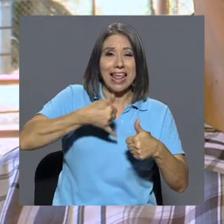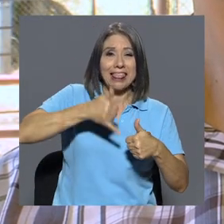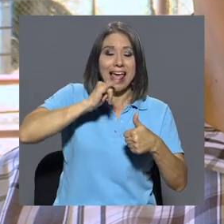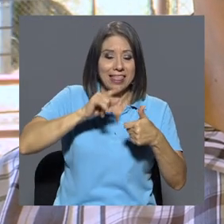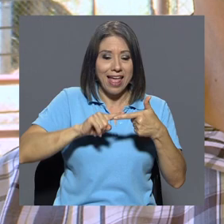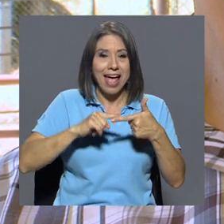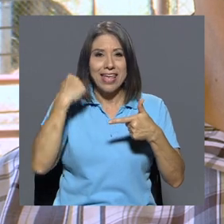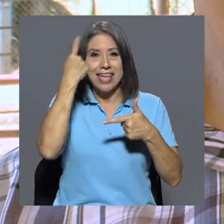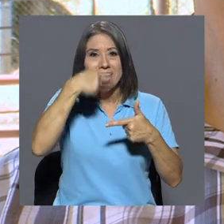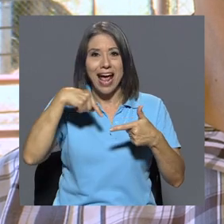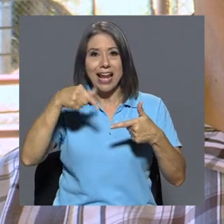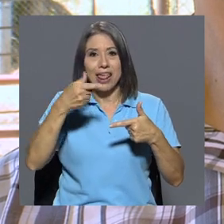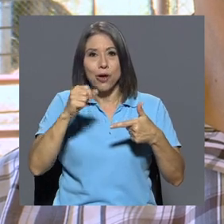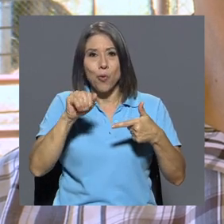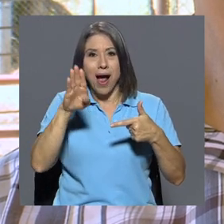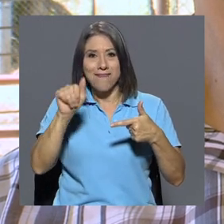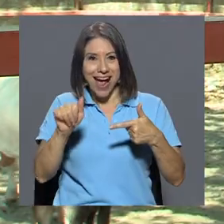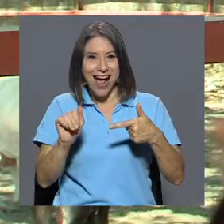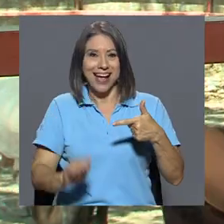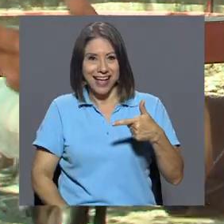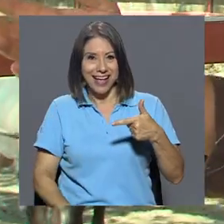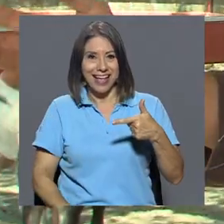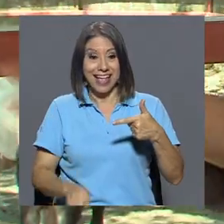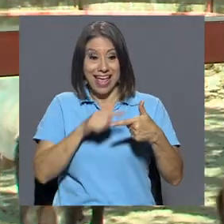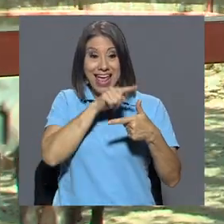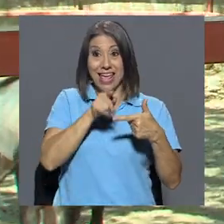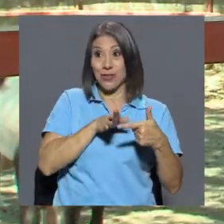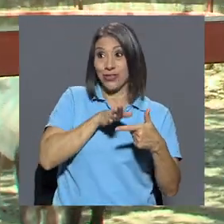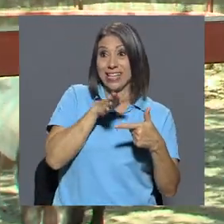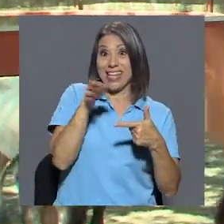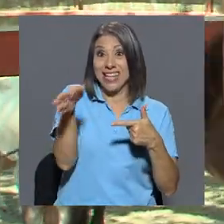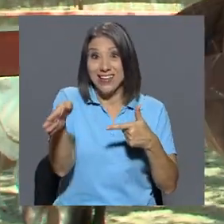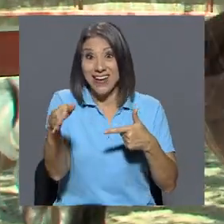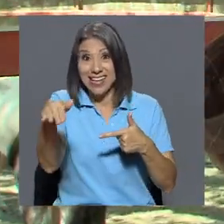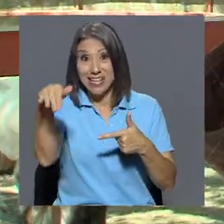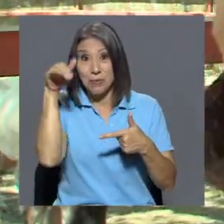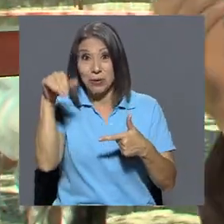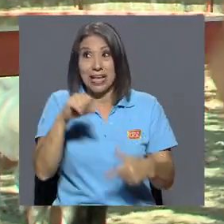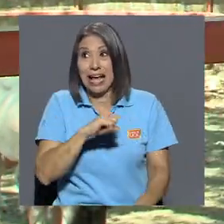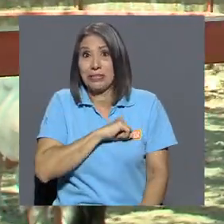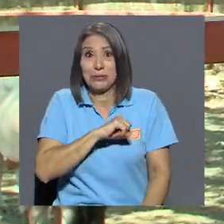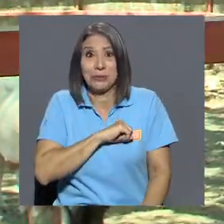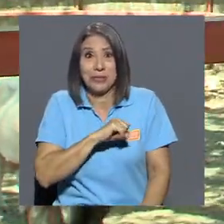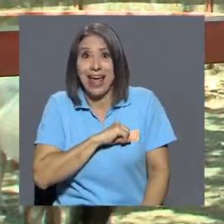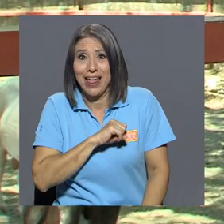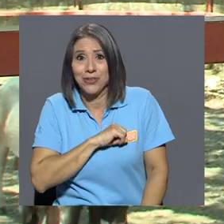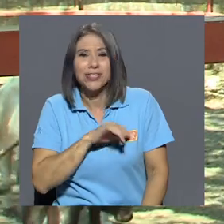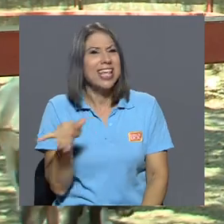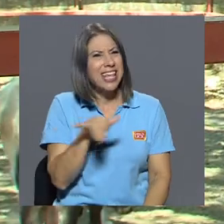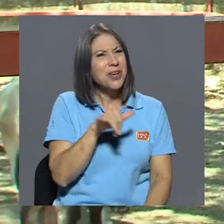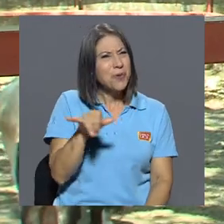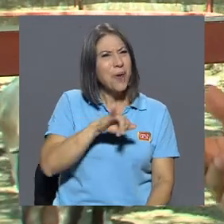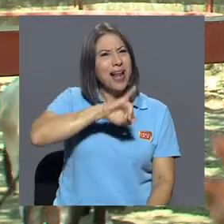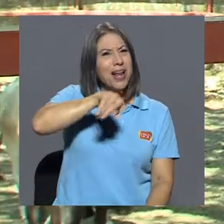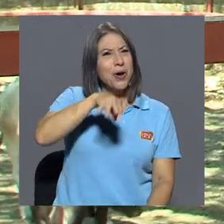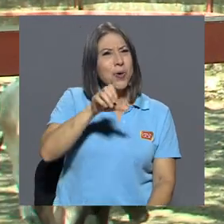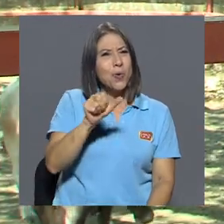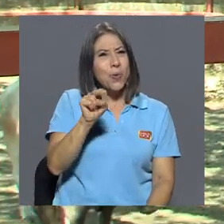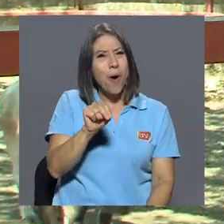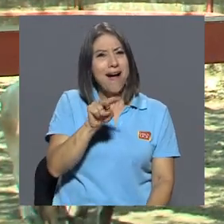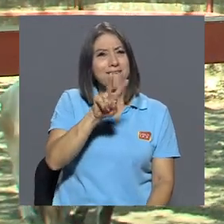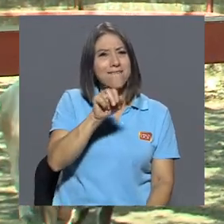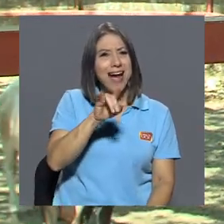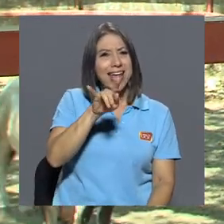que llegaban a Zapote asustados, y, igual que como lo hicieron Juan Vainas y Chivolo en su